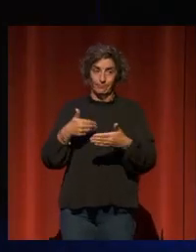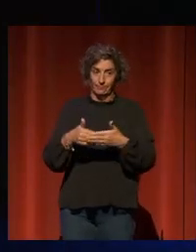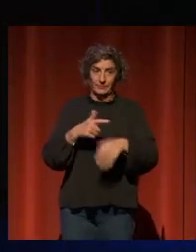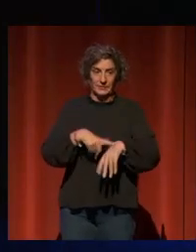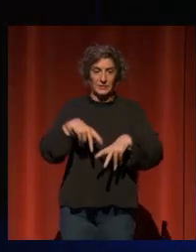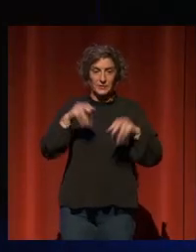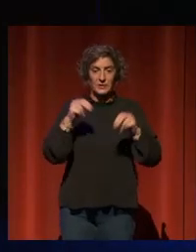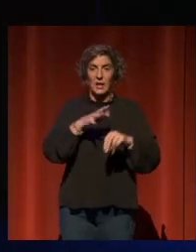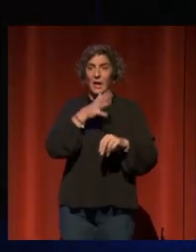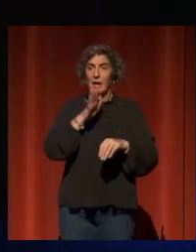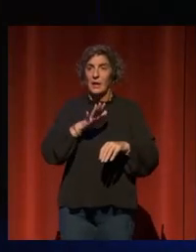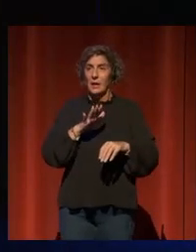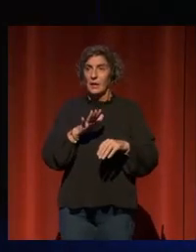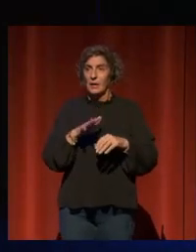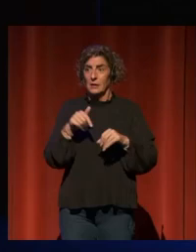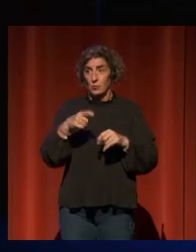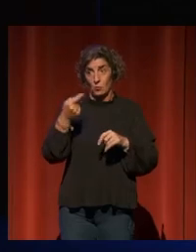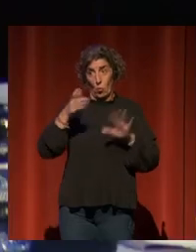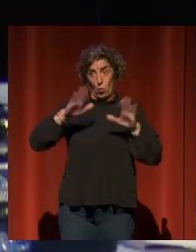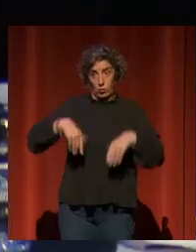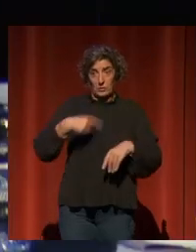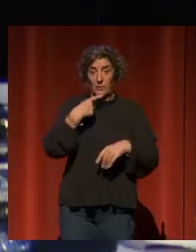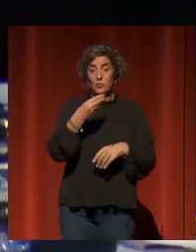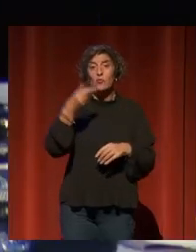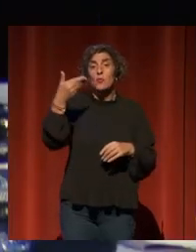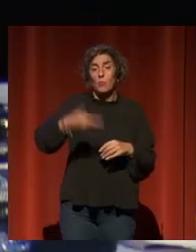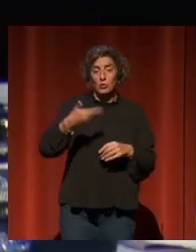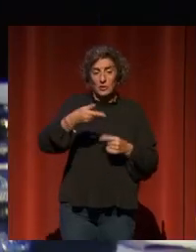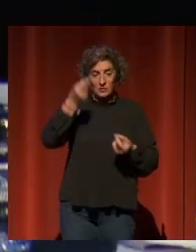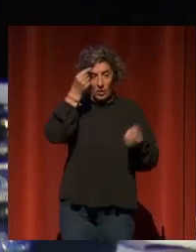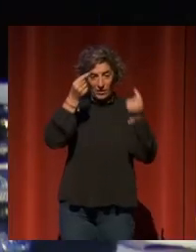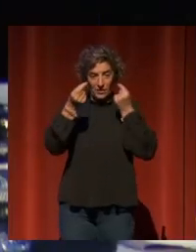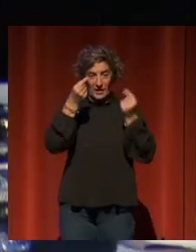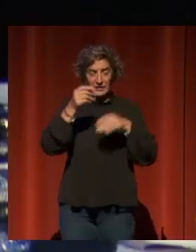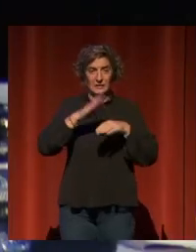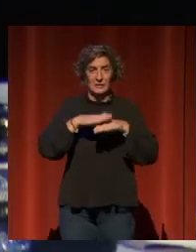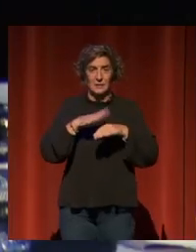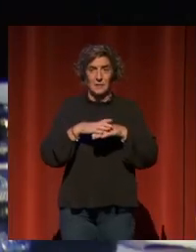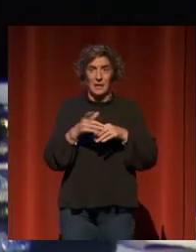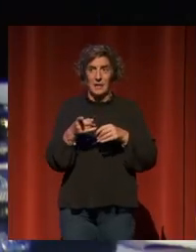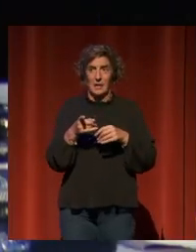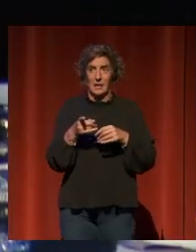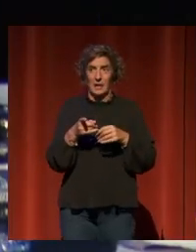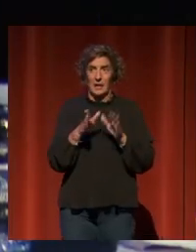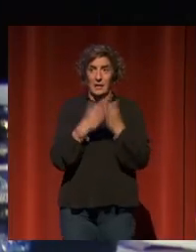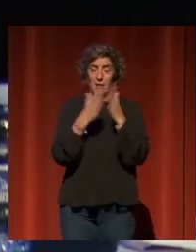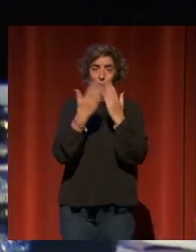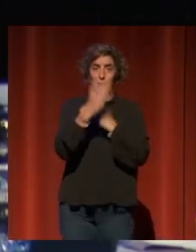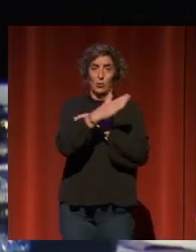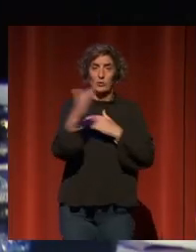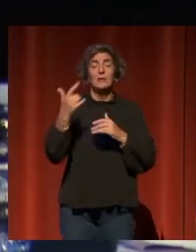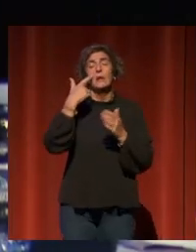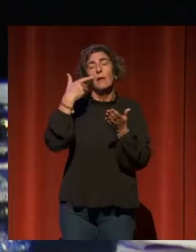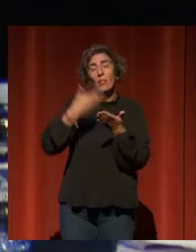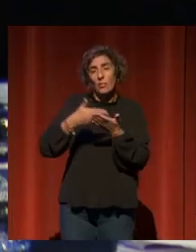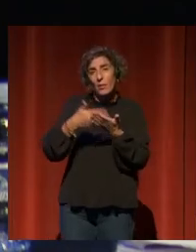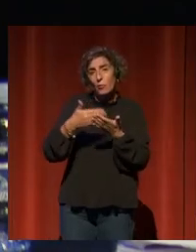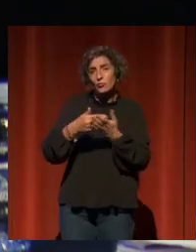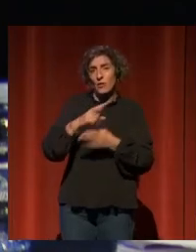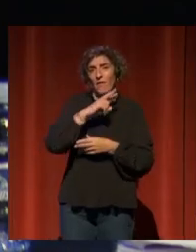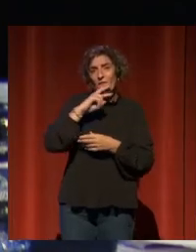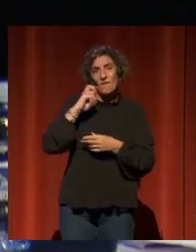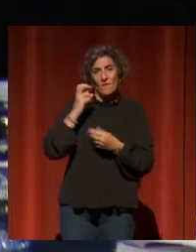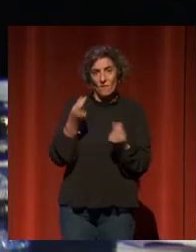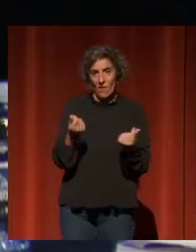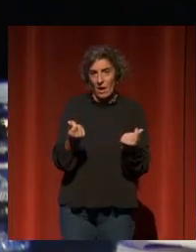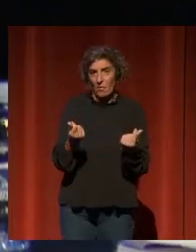Así que nos vamos a quedar con esto último la importancia de los datos para hacer advoca en las bibliotecas y para demostrar el valor que tienen los